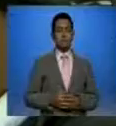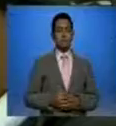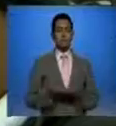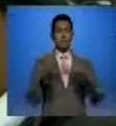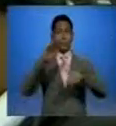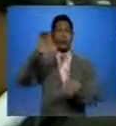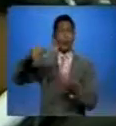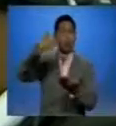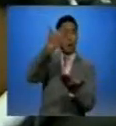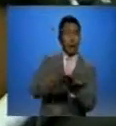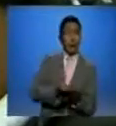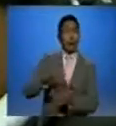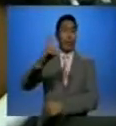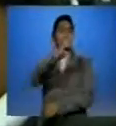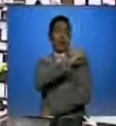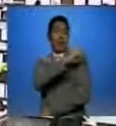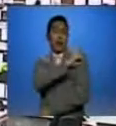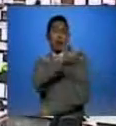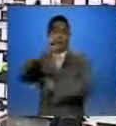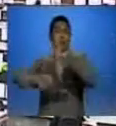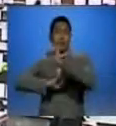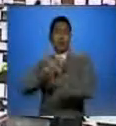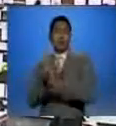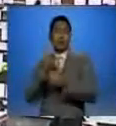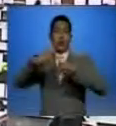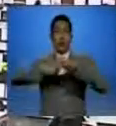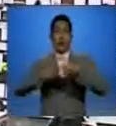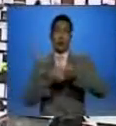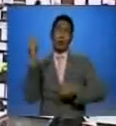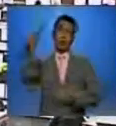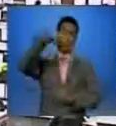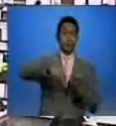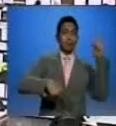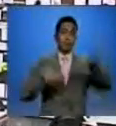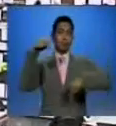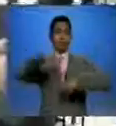llegada de delegaciones internacionales a Quito desde este martes. Romel Garzón, Gama Noticias.